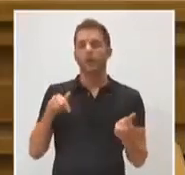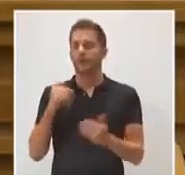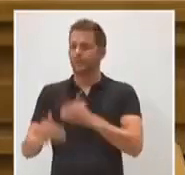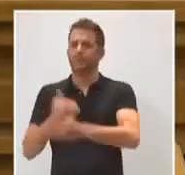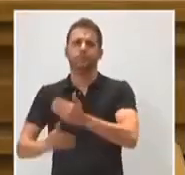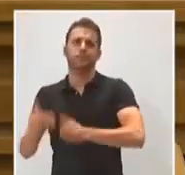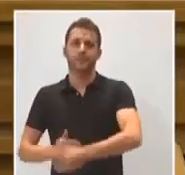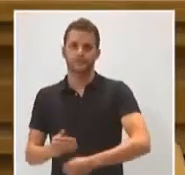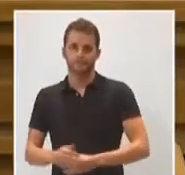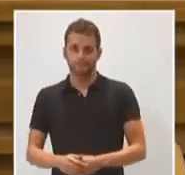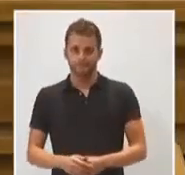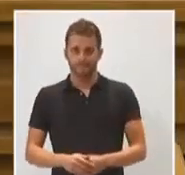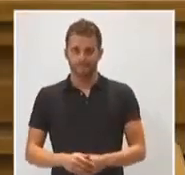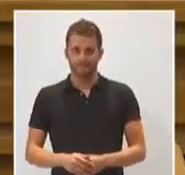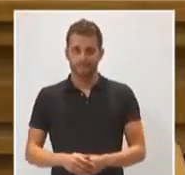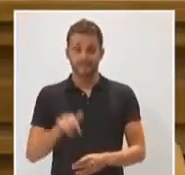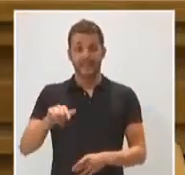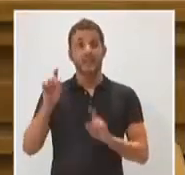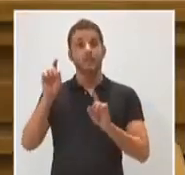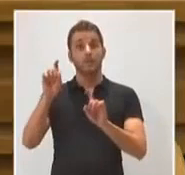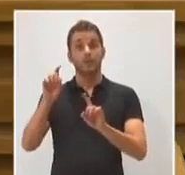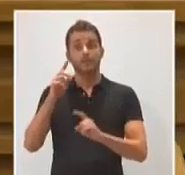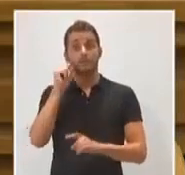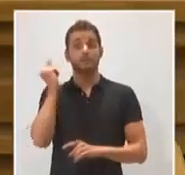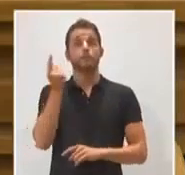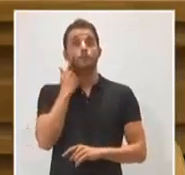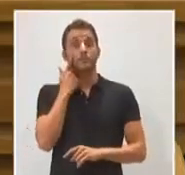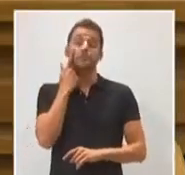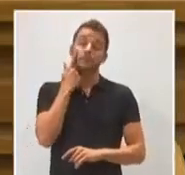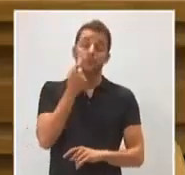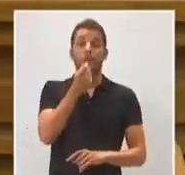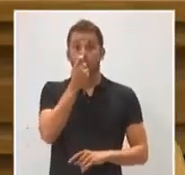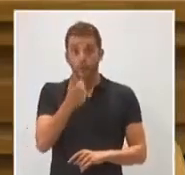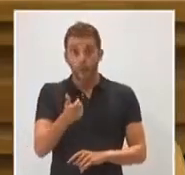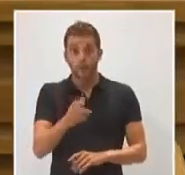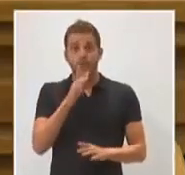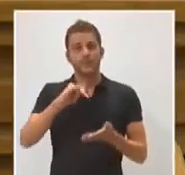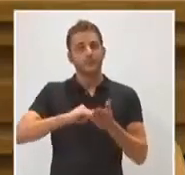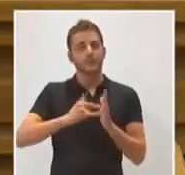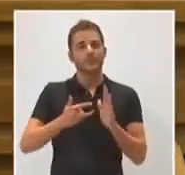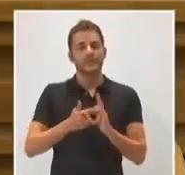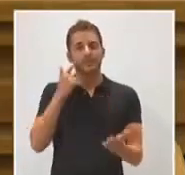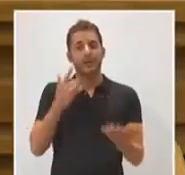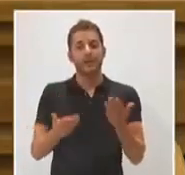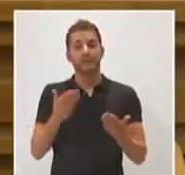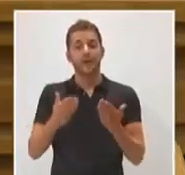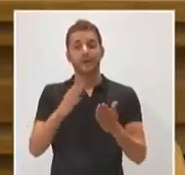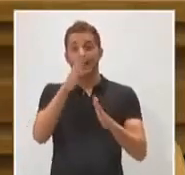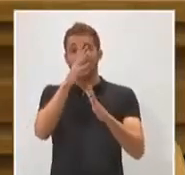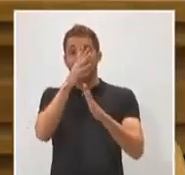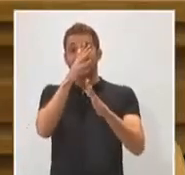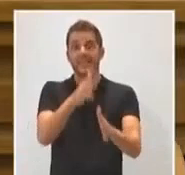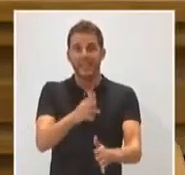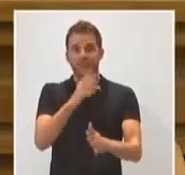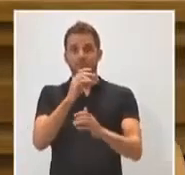se va a notar en la educación de hoy un poco pero como este es un sistema que se evalúa en 1012 años se va a notar mucho